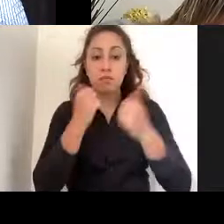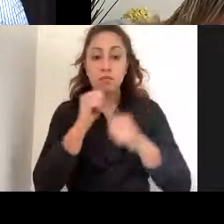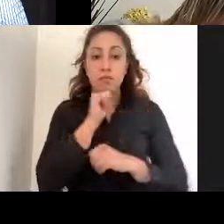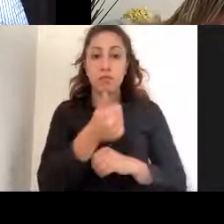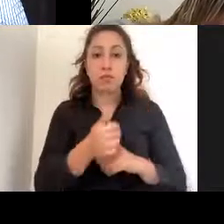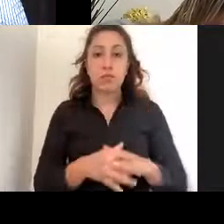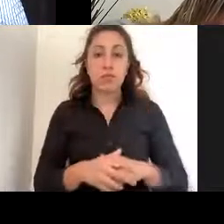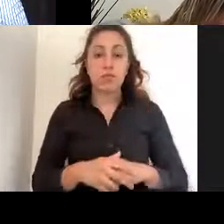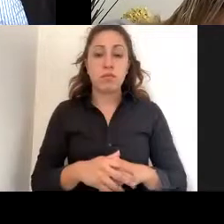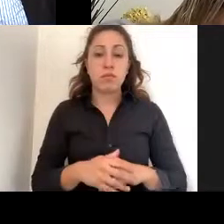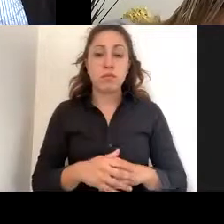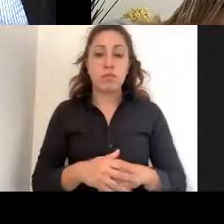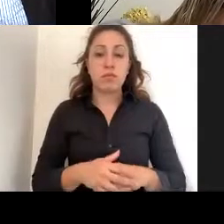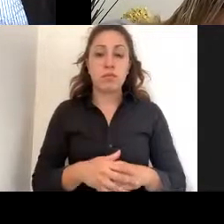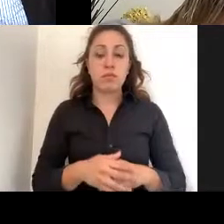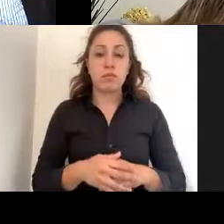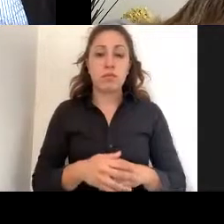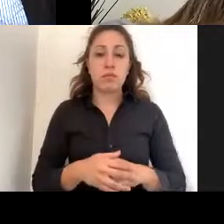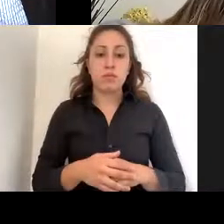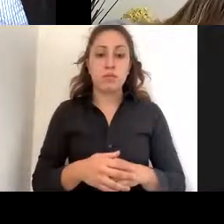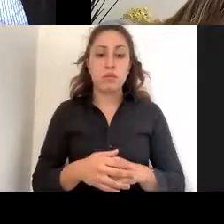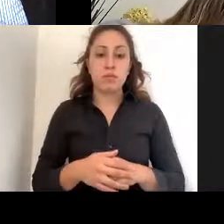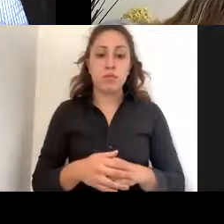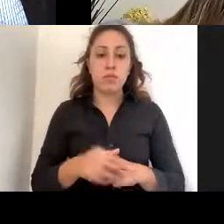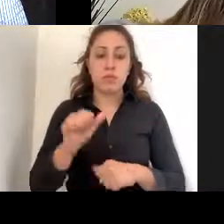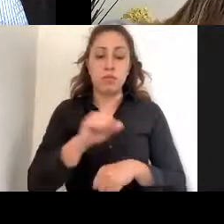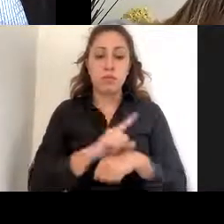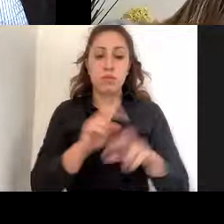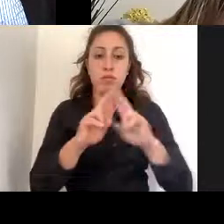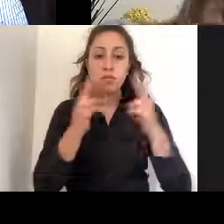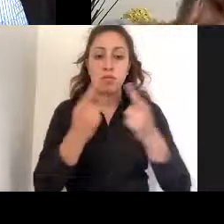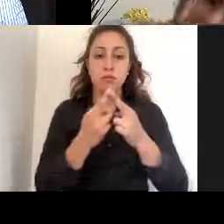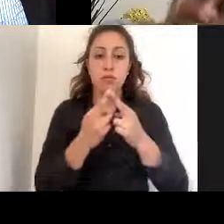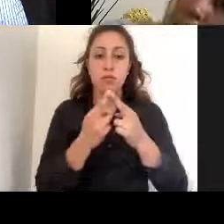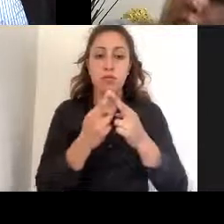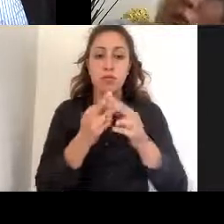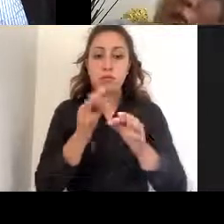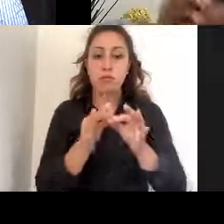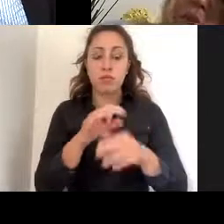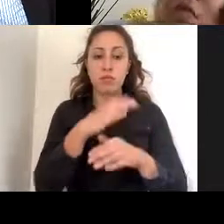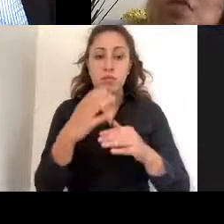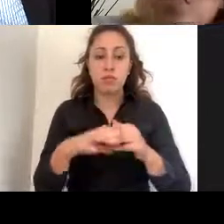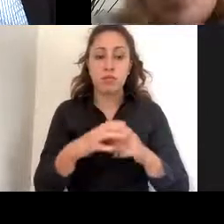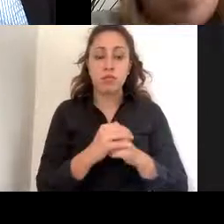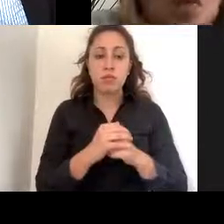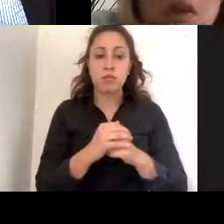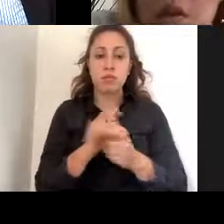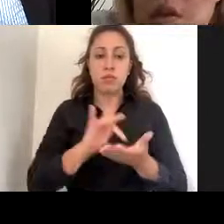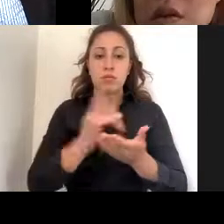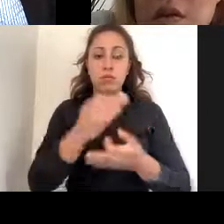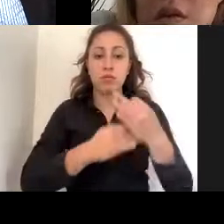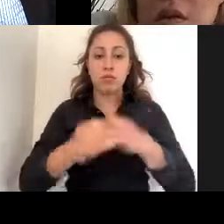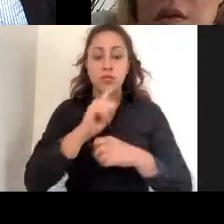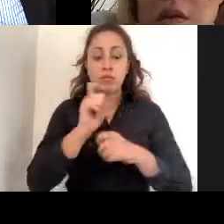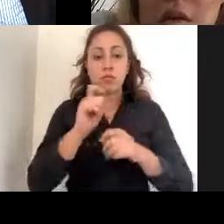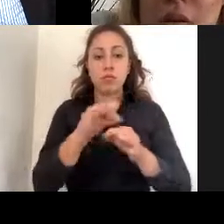comentario, pues daríamos por terminada esta sesión de la comisión. Les doy gracias por su puntualidad y gracias